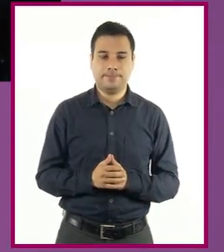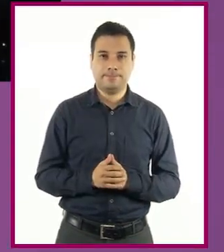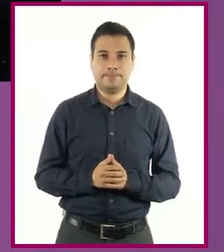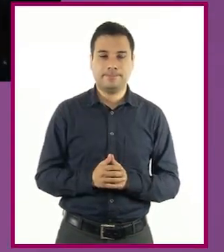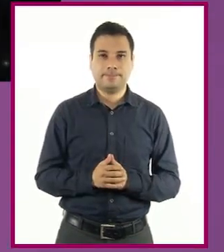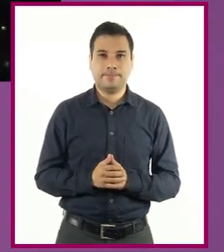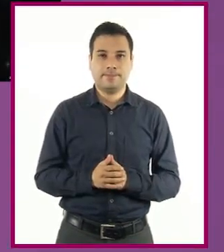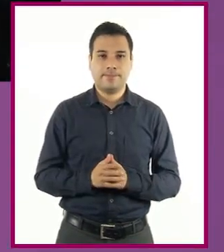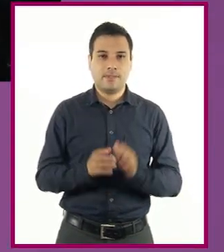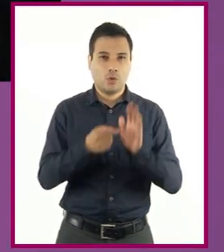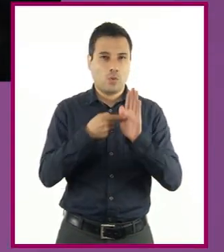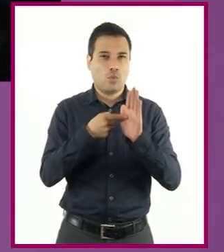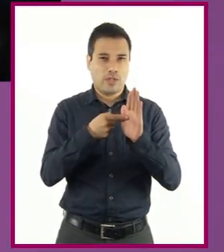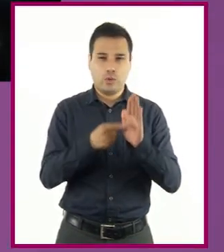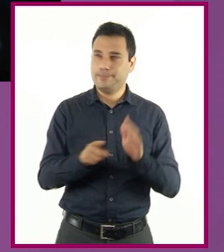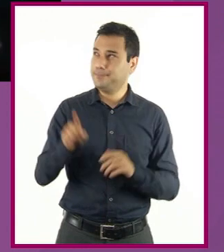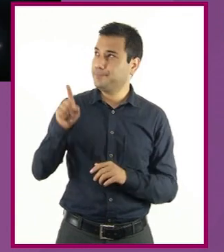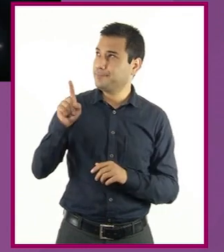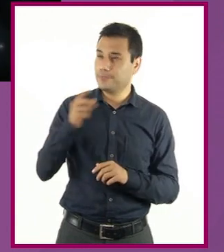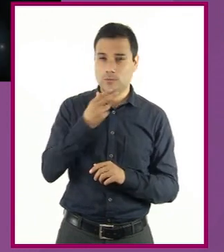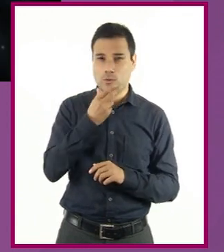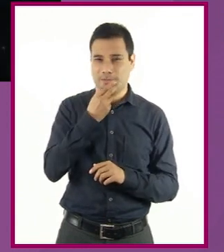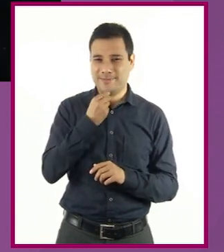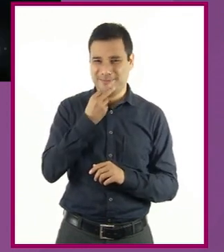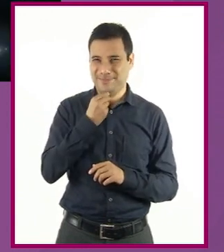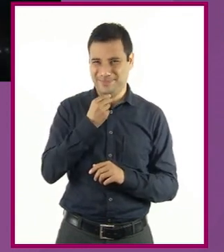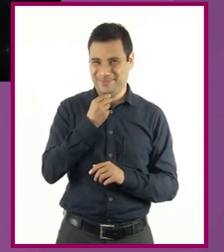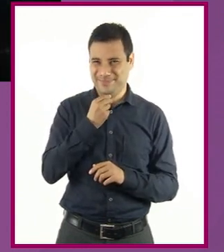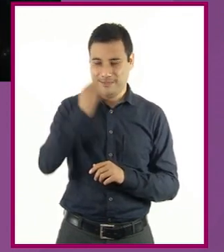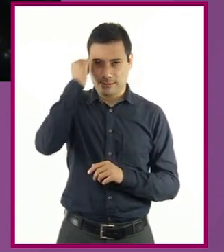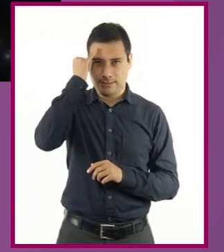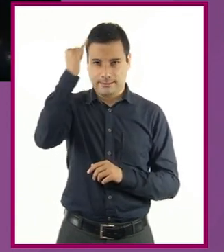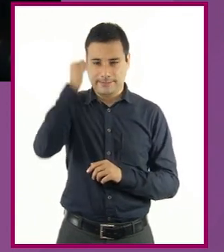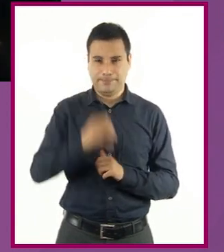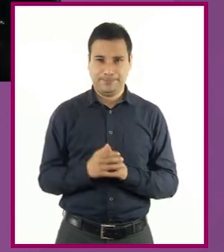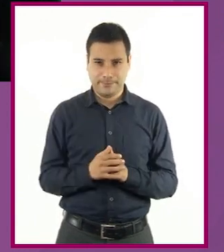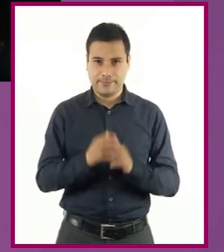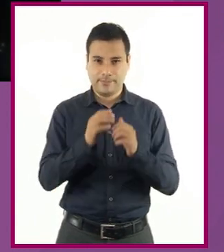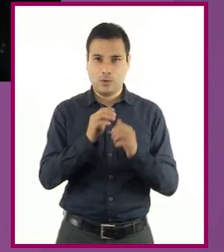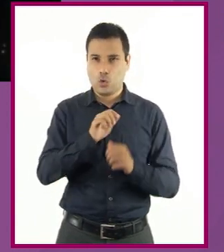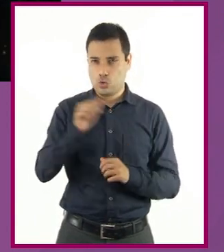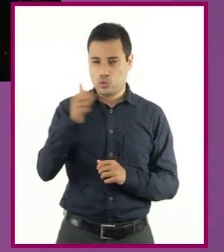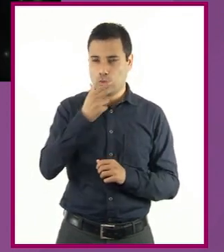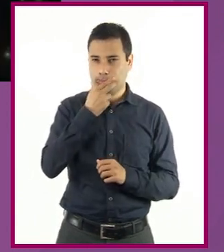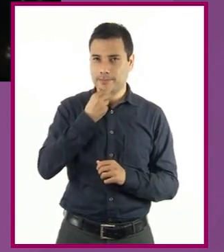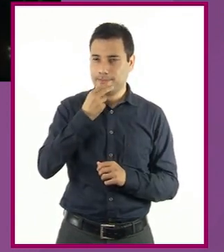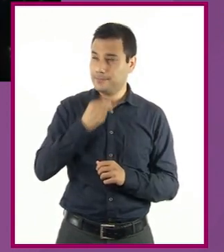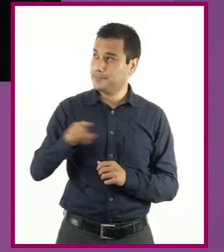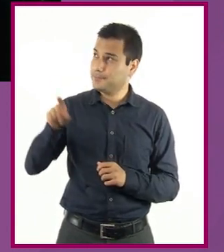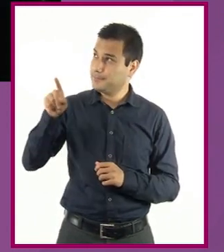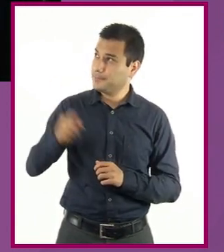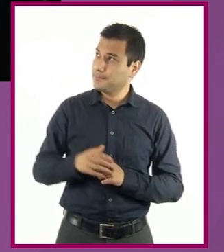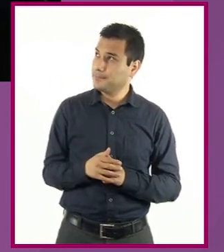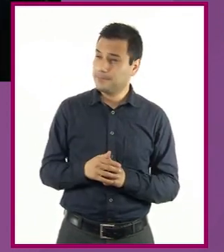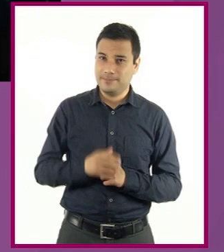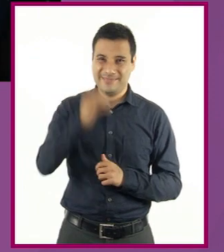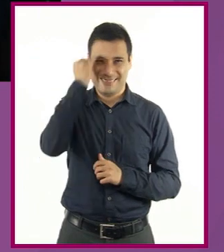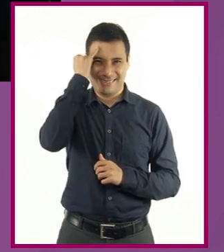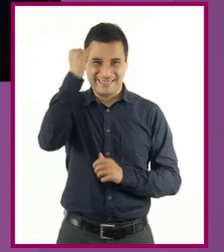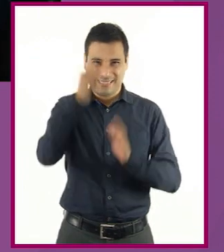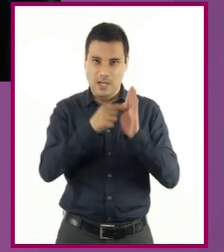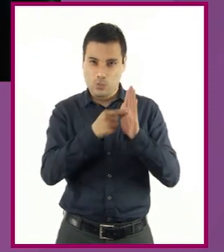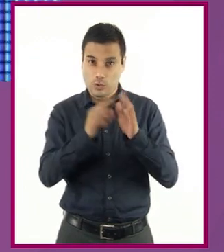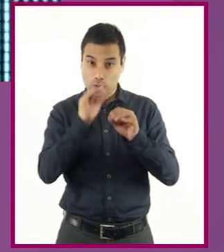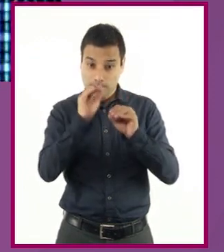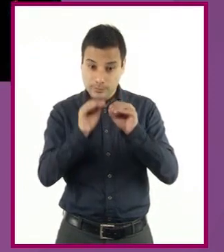Gracias al modelo del astrónomo estadounidense Edwin Powell Hubble y del astrónomo y sacerdote belga Georges Lemaitre,